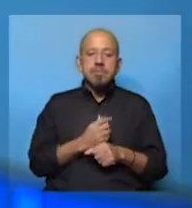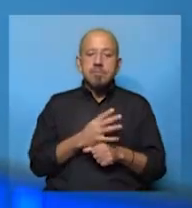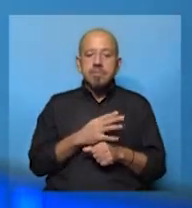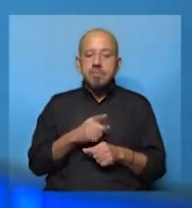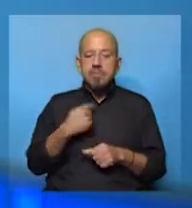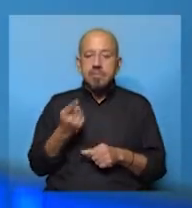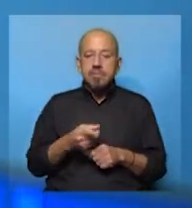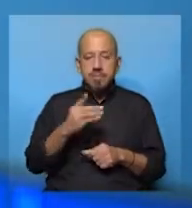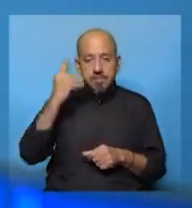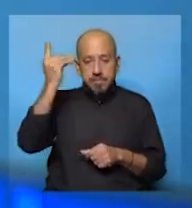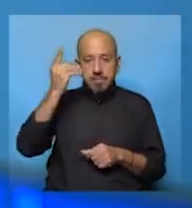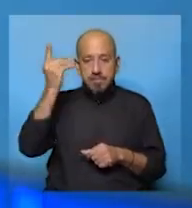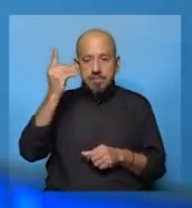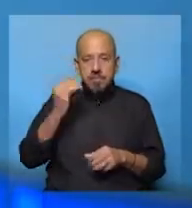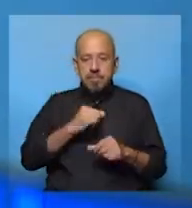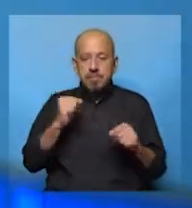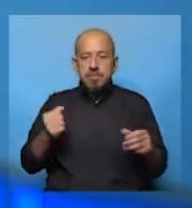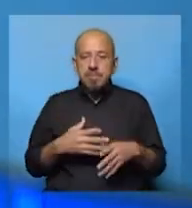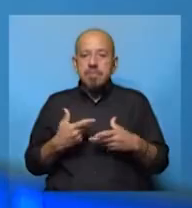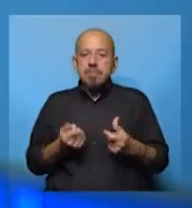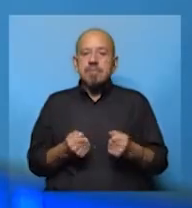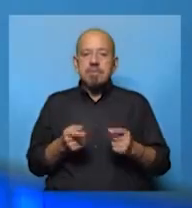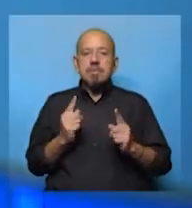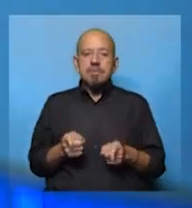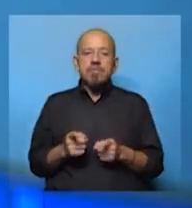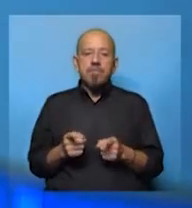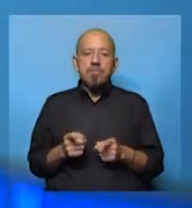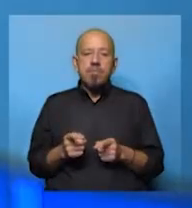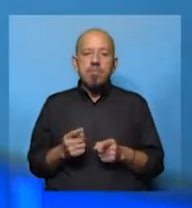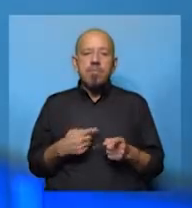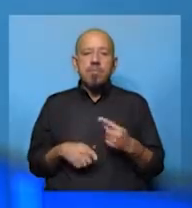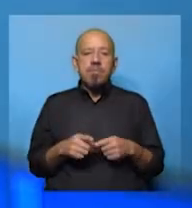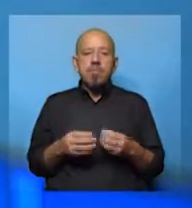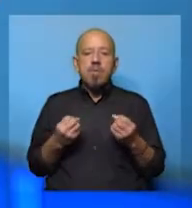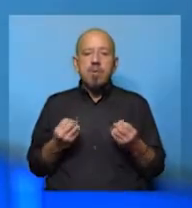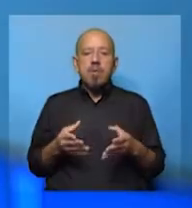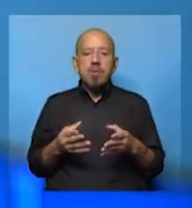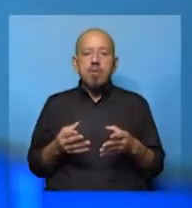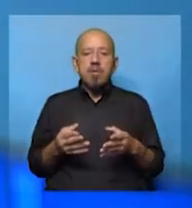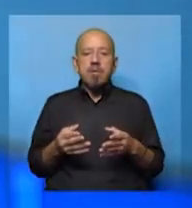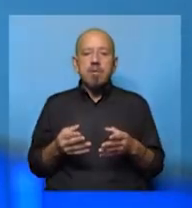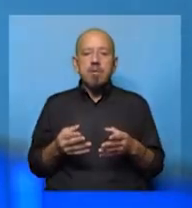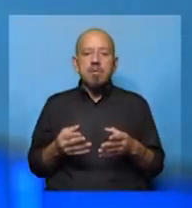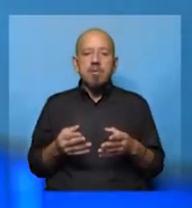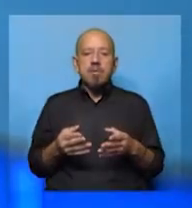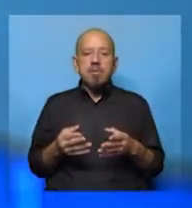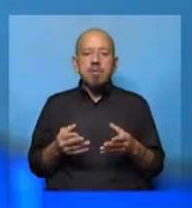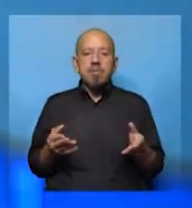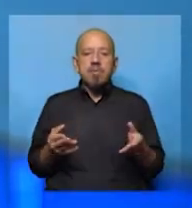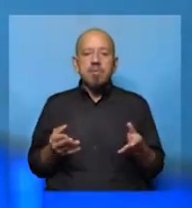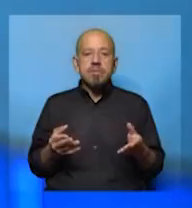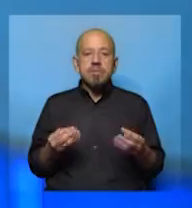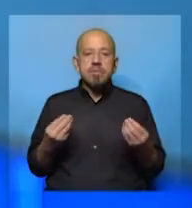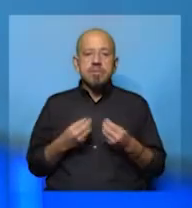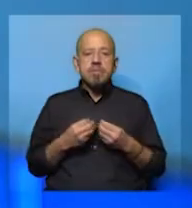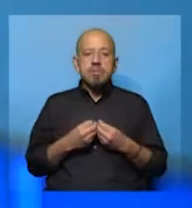que desde diputados podríamos ayudar mucho también a hacia el senado porque se invirtió mucho por ejemplo este mucho trabajo